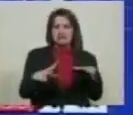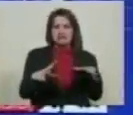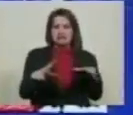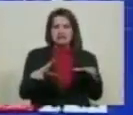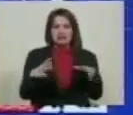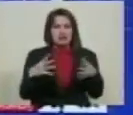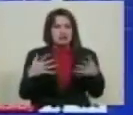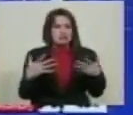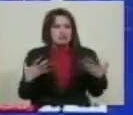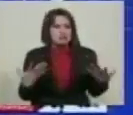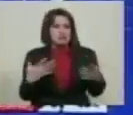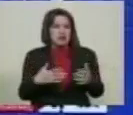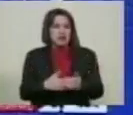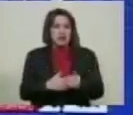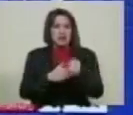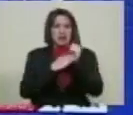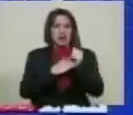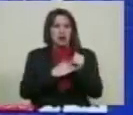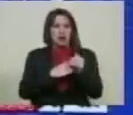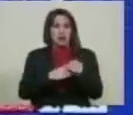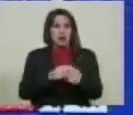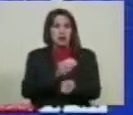Parte del liderazgo de la oposición